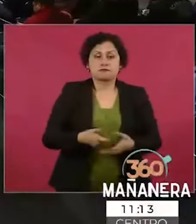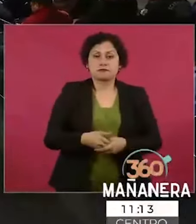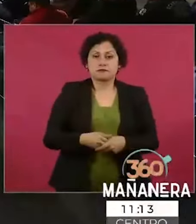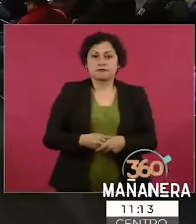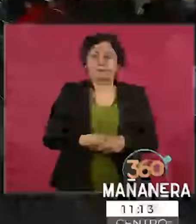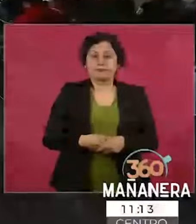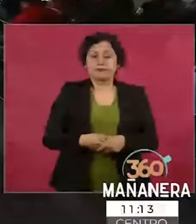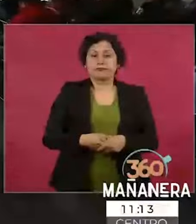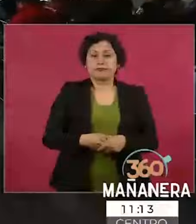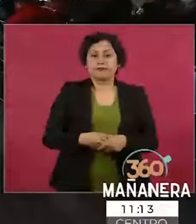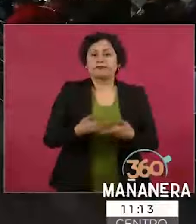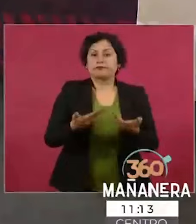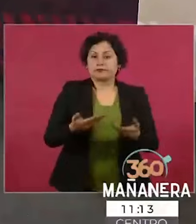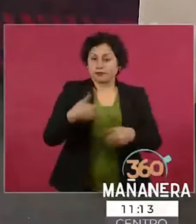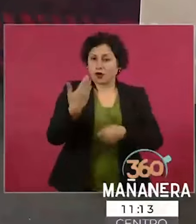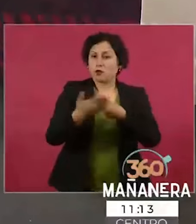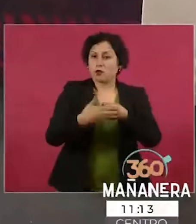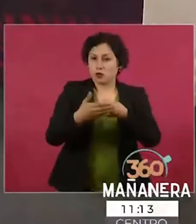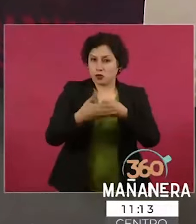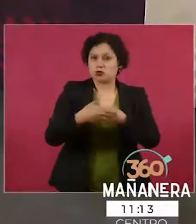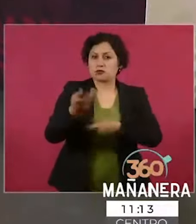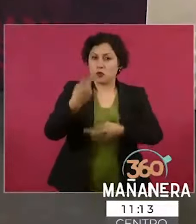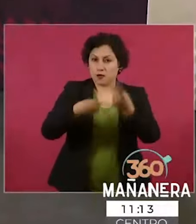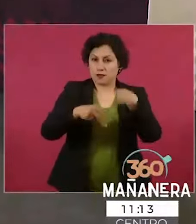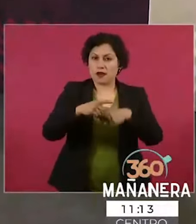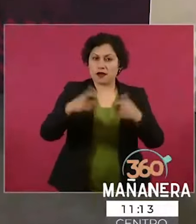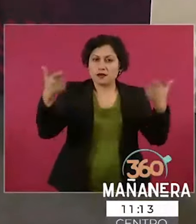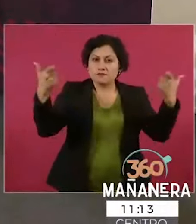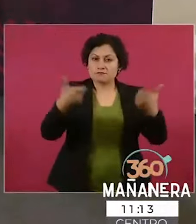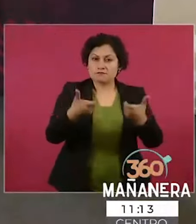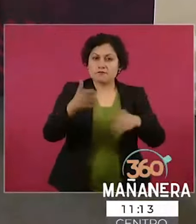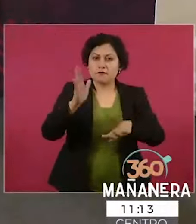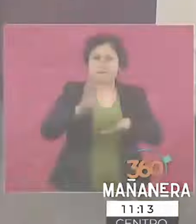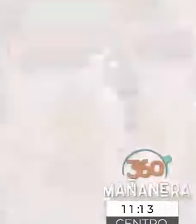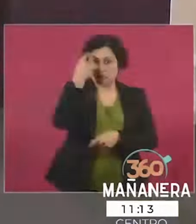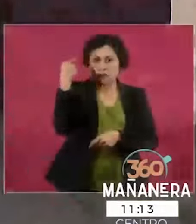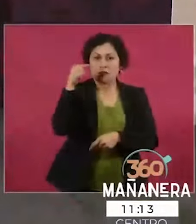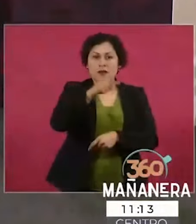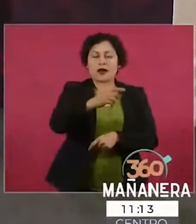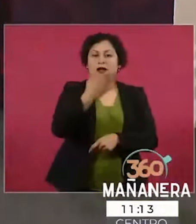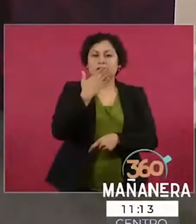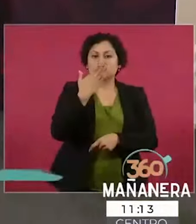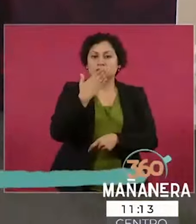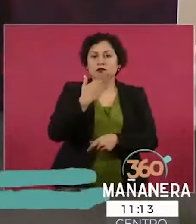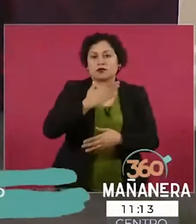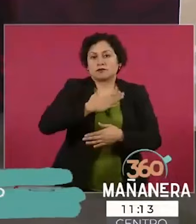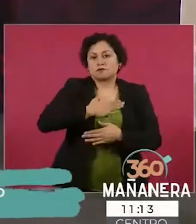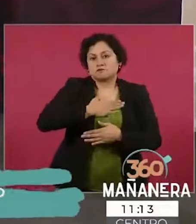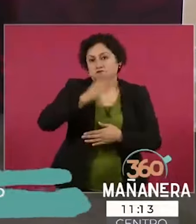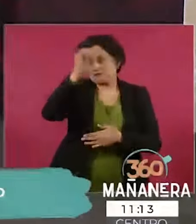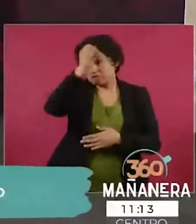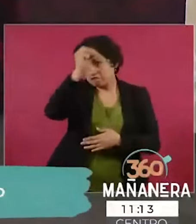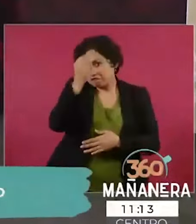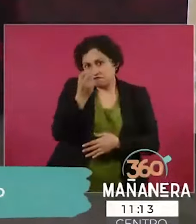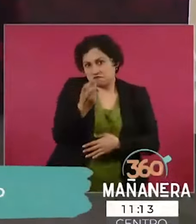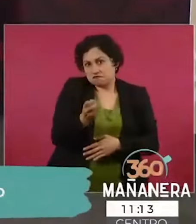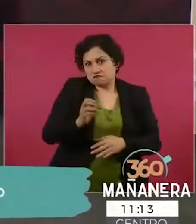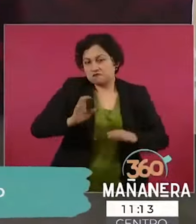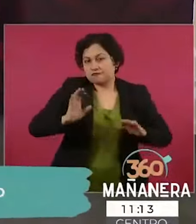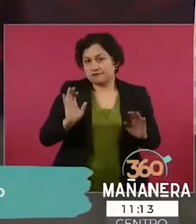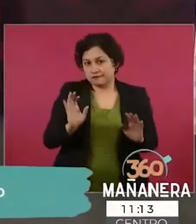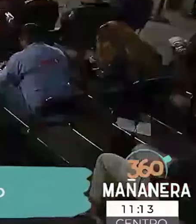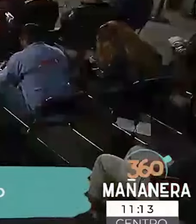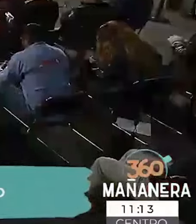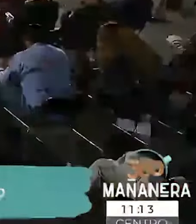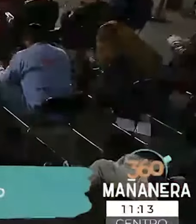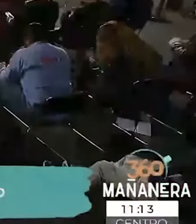Va a llegar mucha inversión extranjera, va a seguir llegando mucha inversión extranjera. Ese es mi pronóstico por lo que estoy